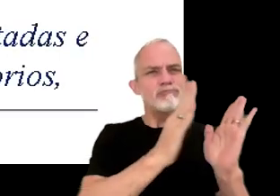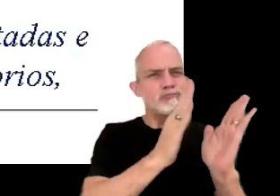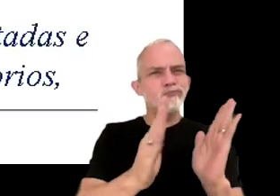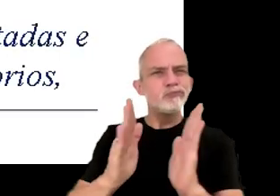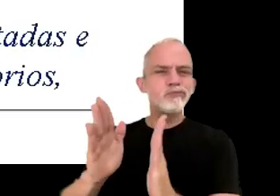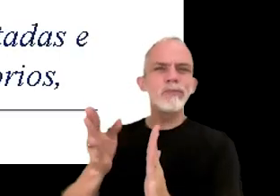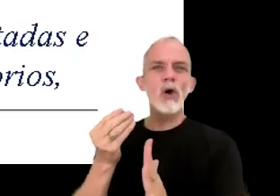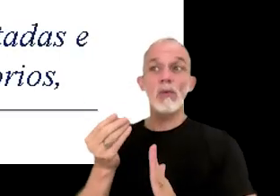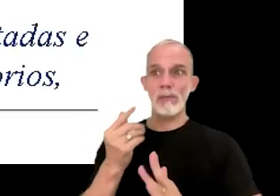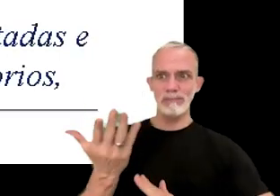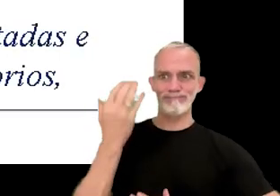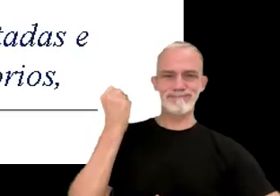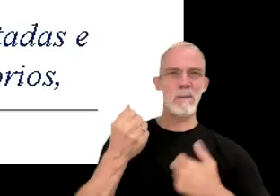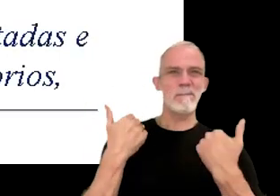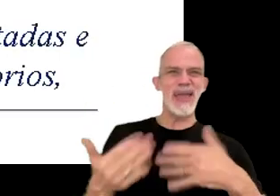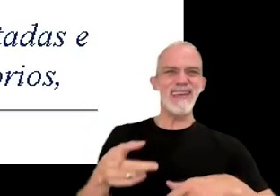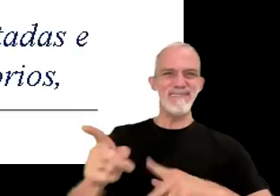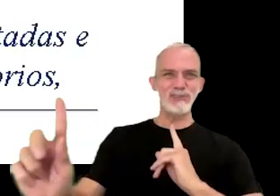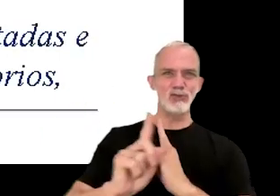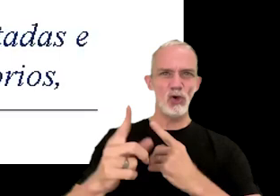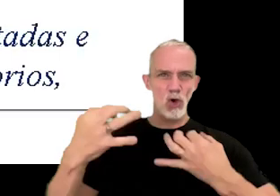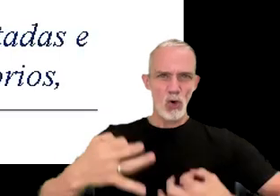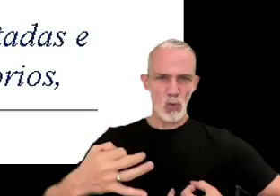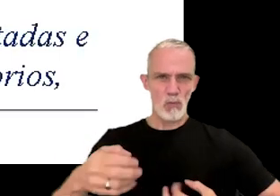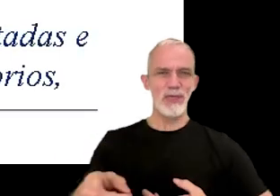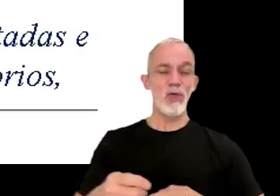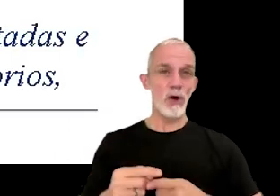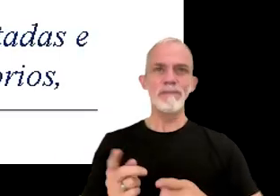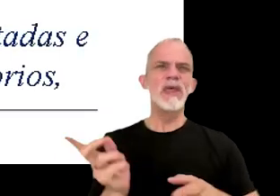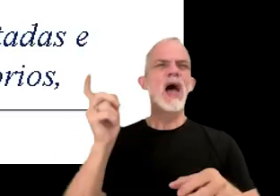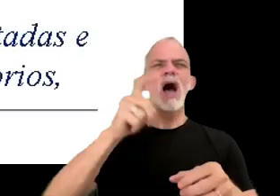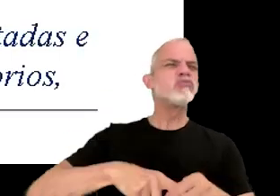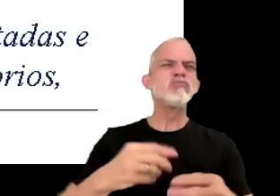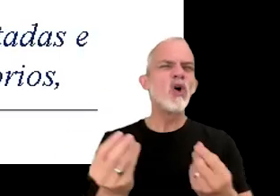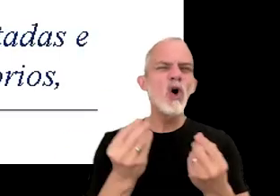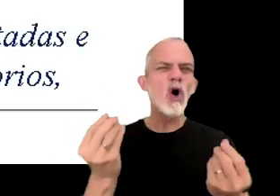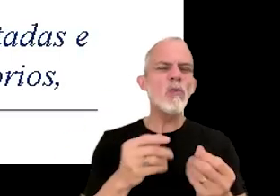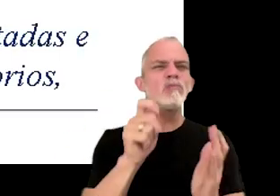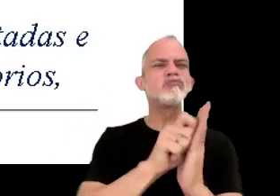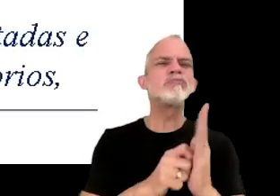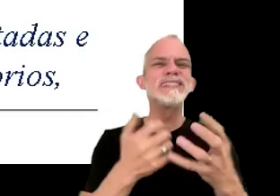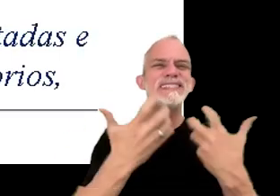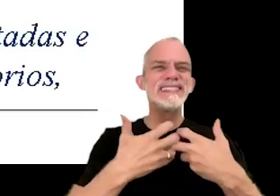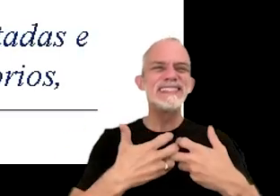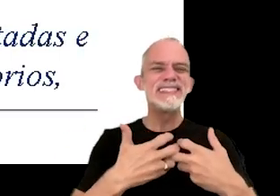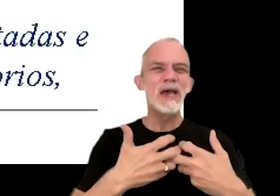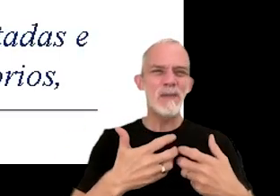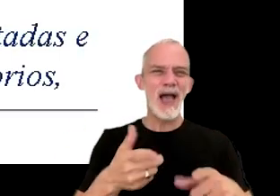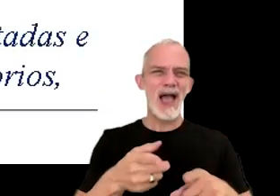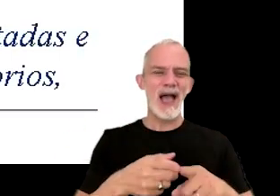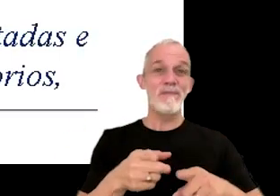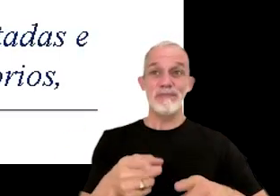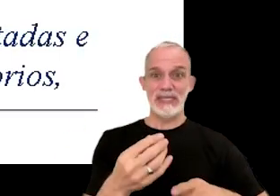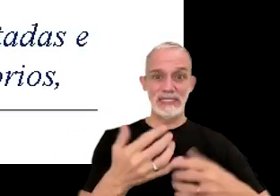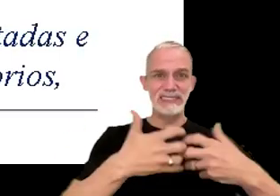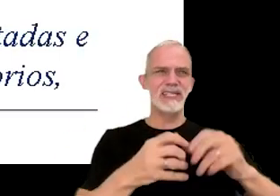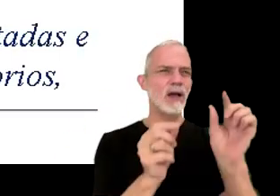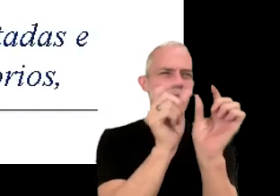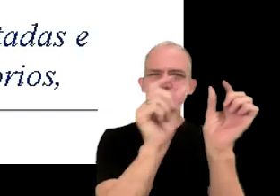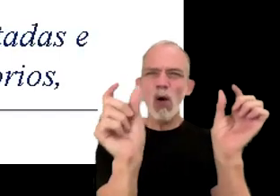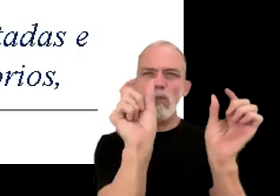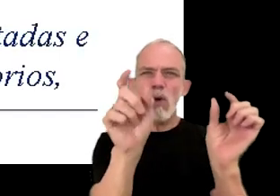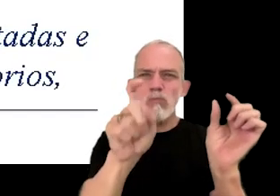para acceder al beneficio. La adhesión se realiza a través del sistema registral en la solapa